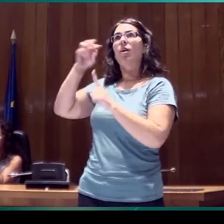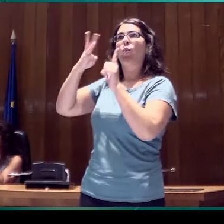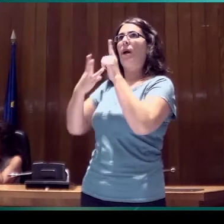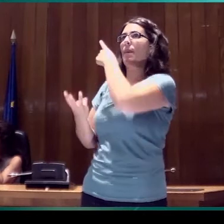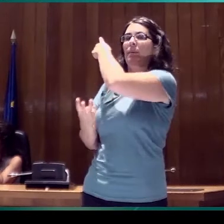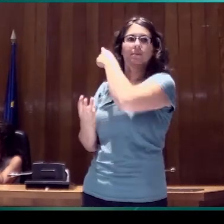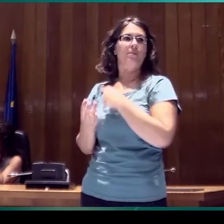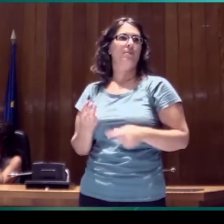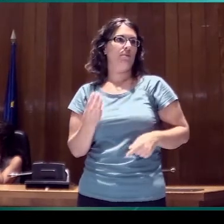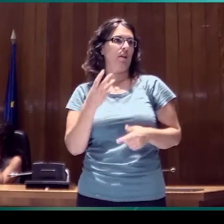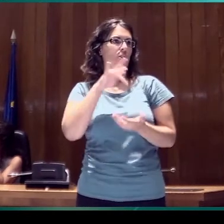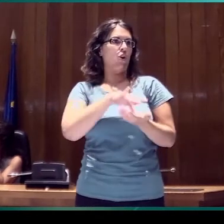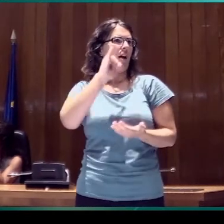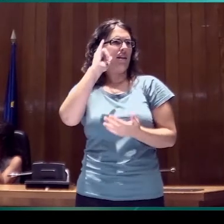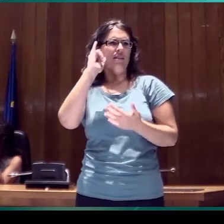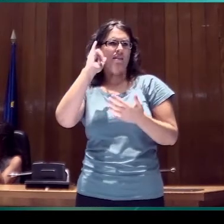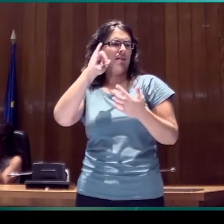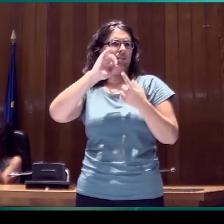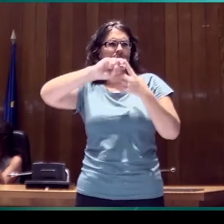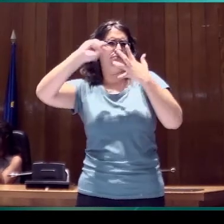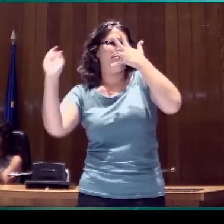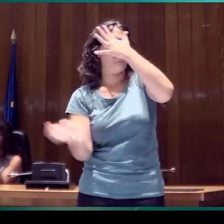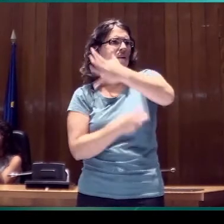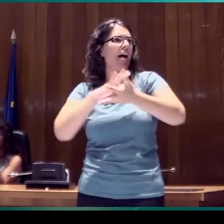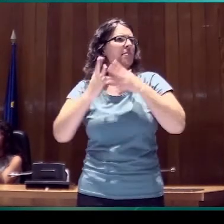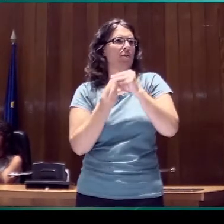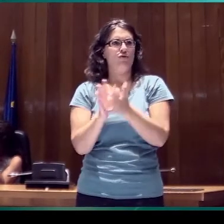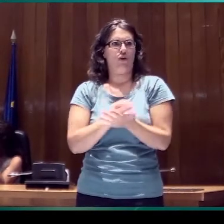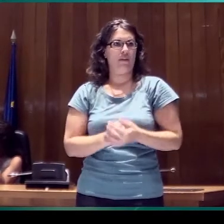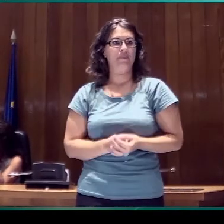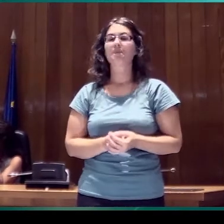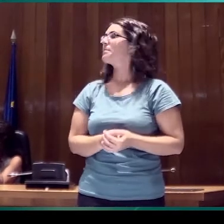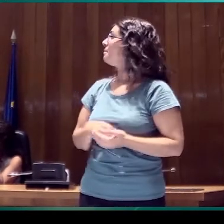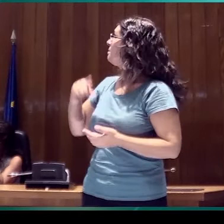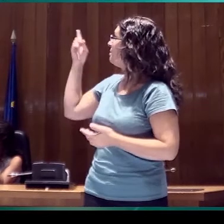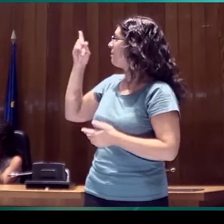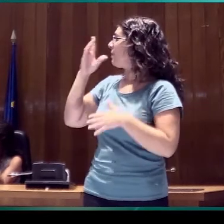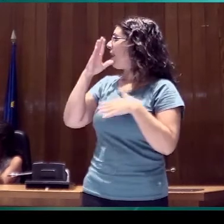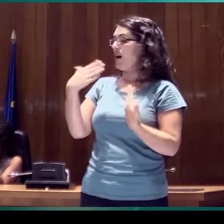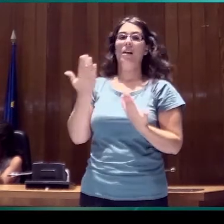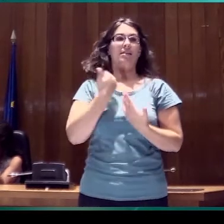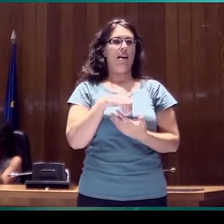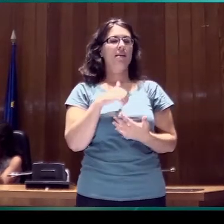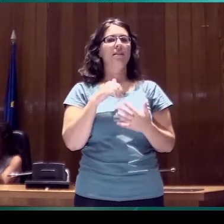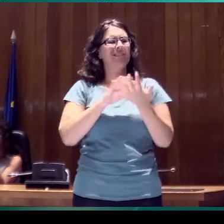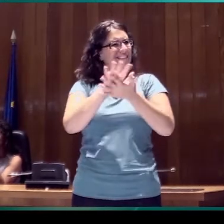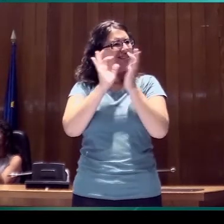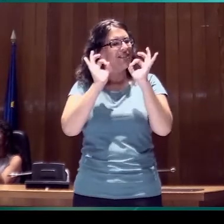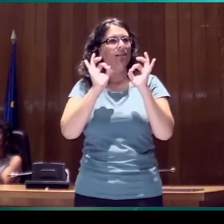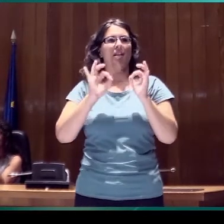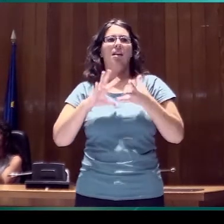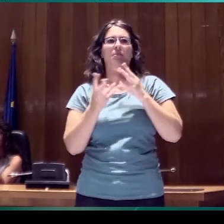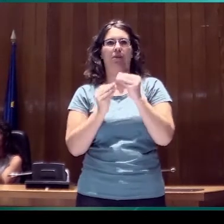donde vienen todas las adaptaciones. Y pasamos ya a la adaptación a la lengua de signos española.